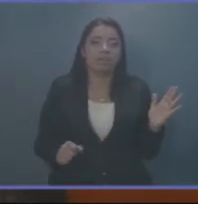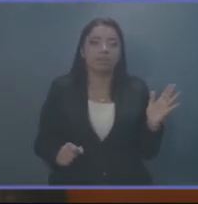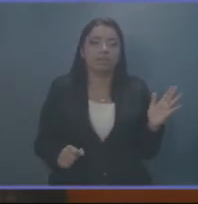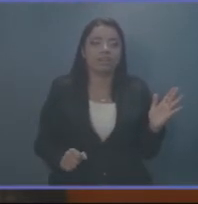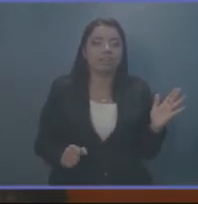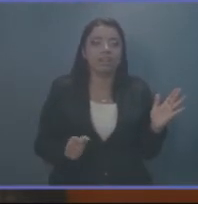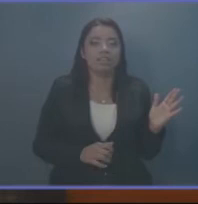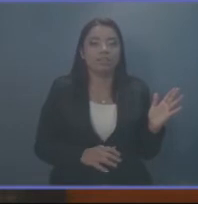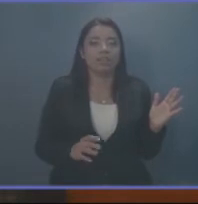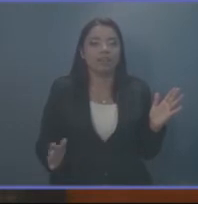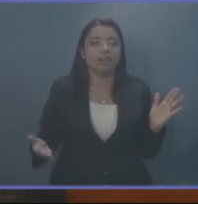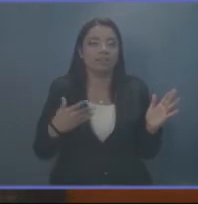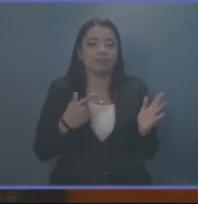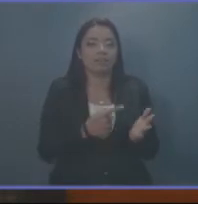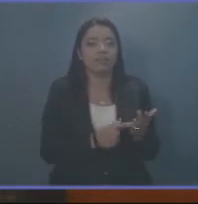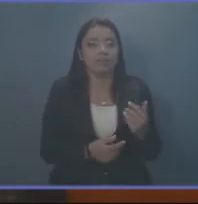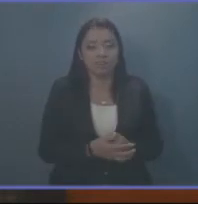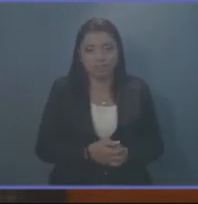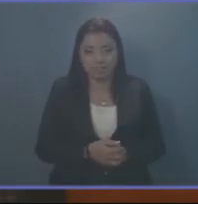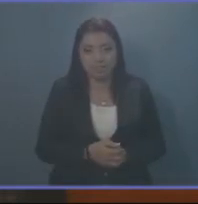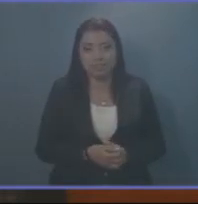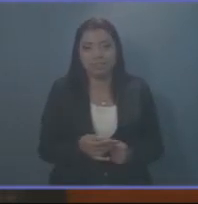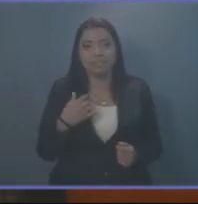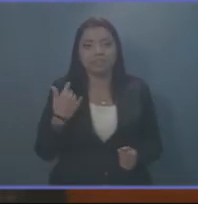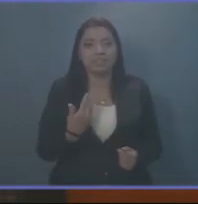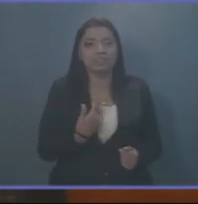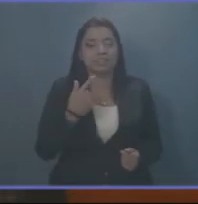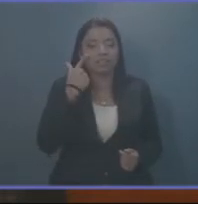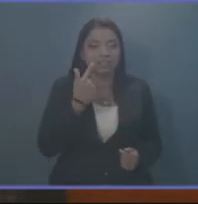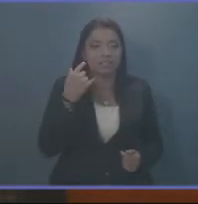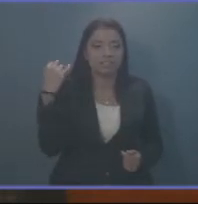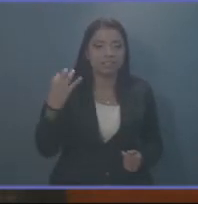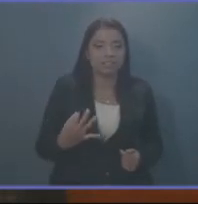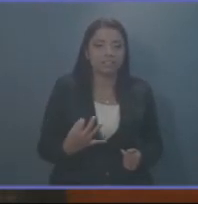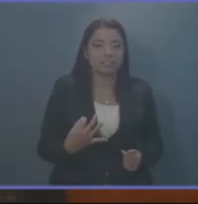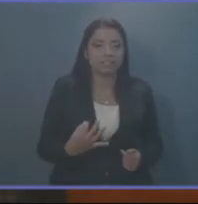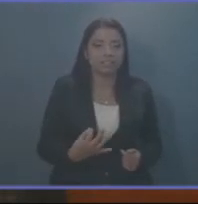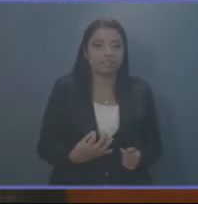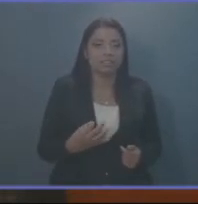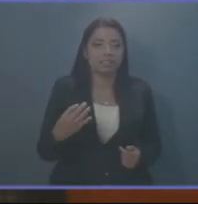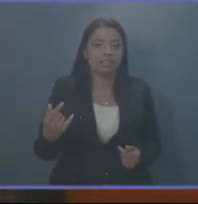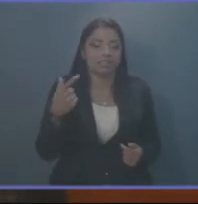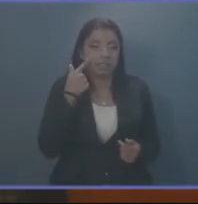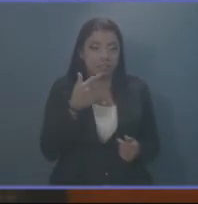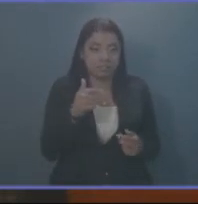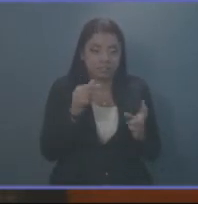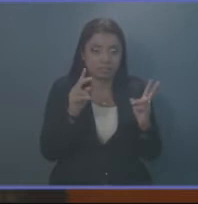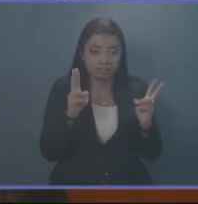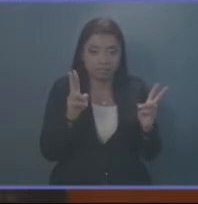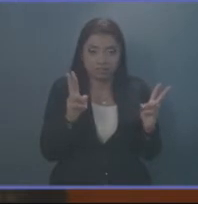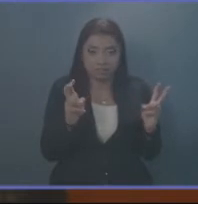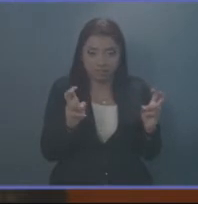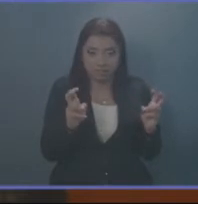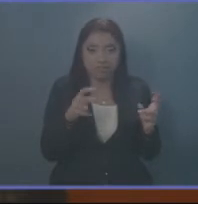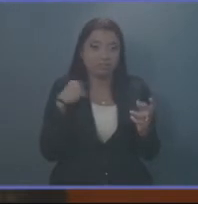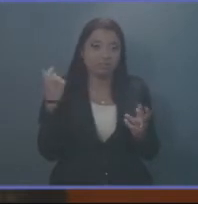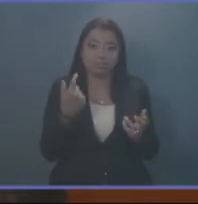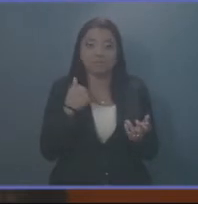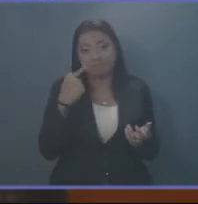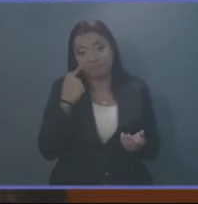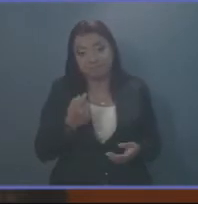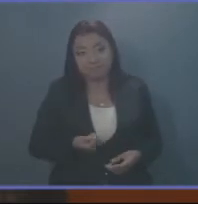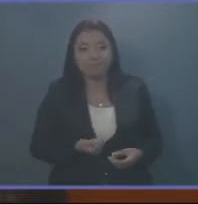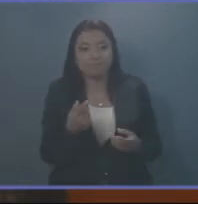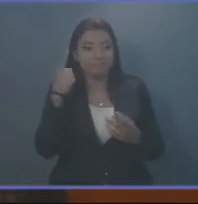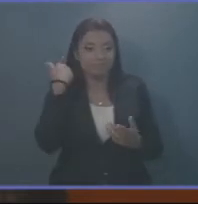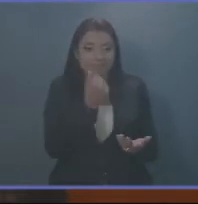personal. Yo creo que debemos de ser muy atinados en eso, pero como lo dije